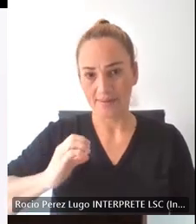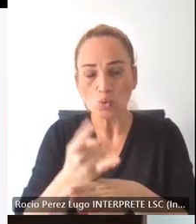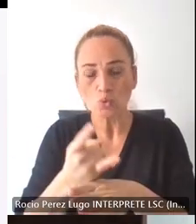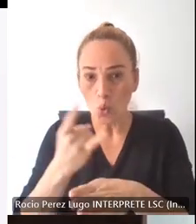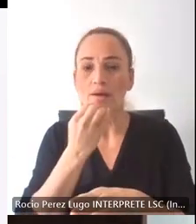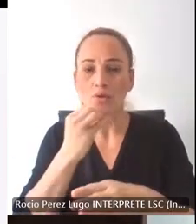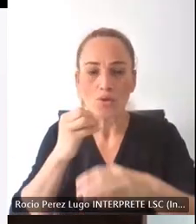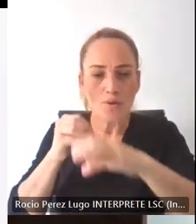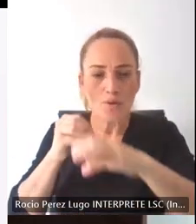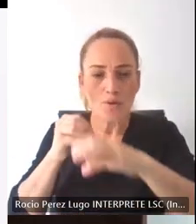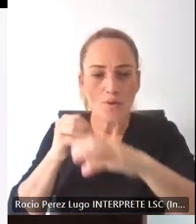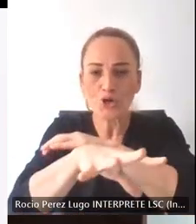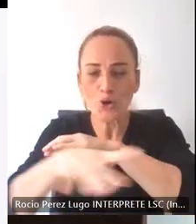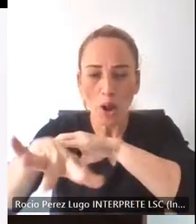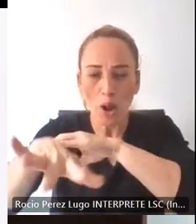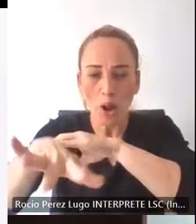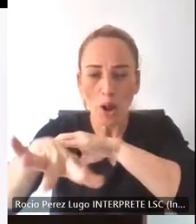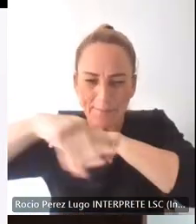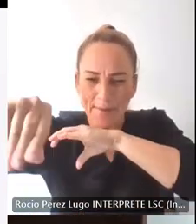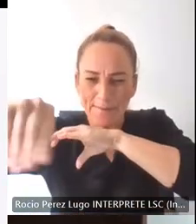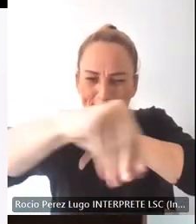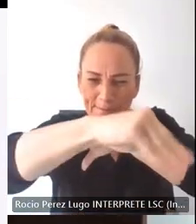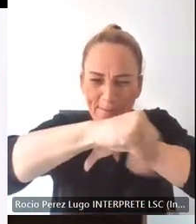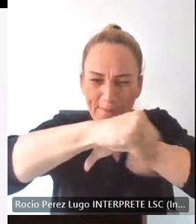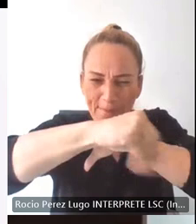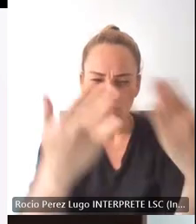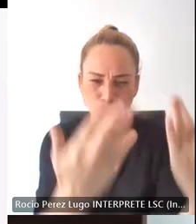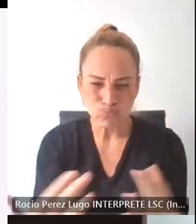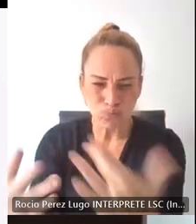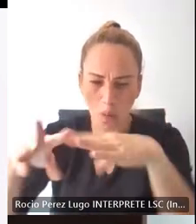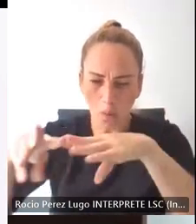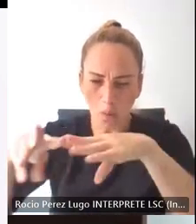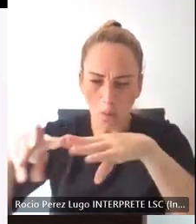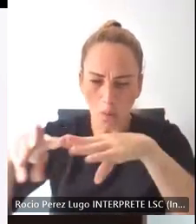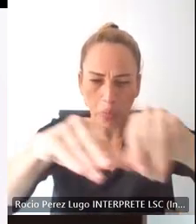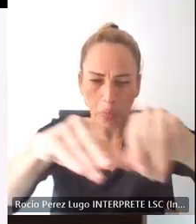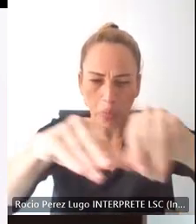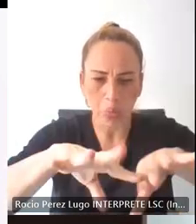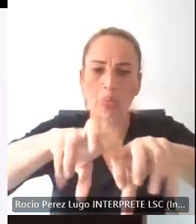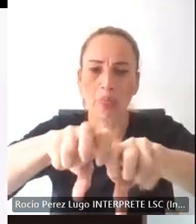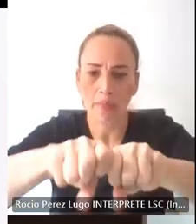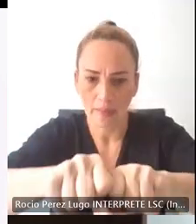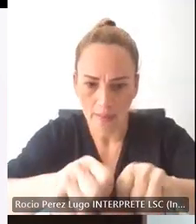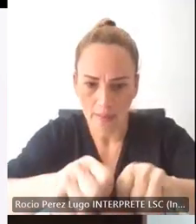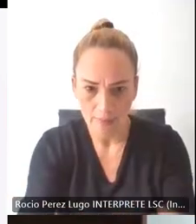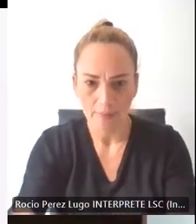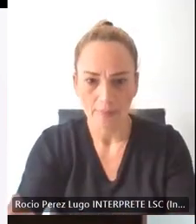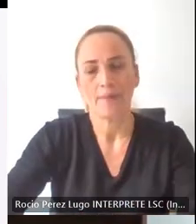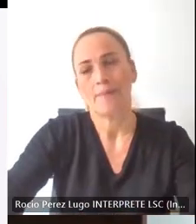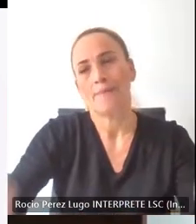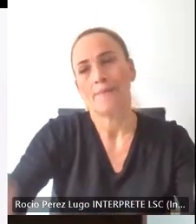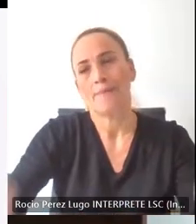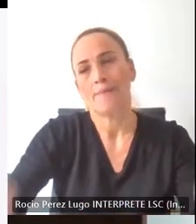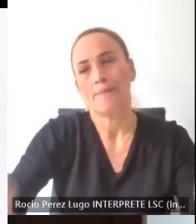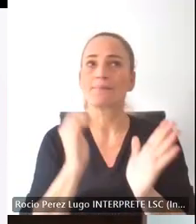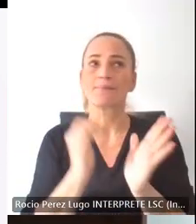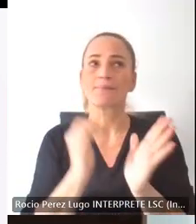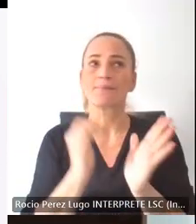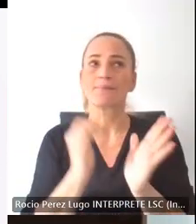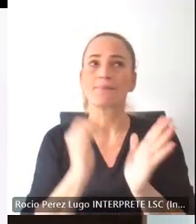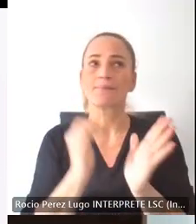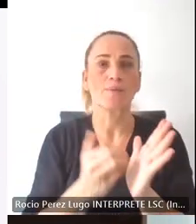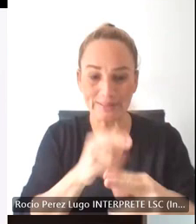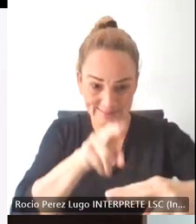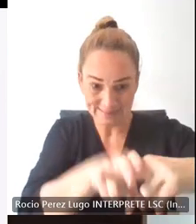nube de polvo y el polvo cubre toda la superficie. Pero, por ejemplo, si fuera, ¿qué les digo yo? Una